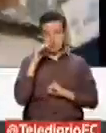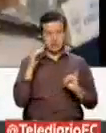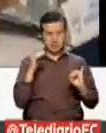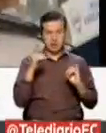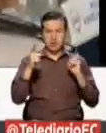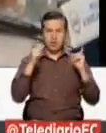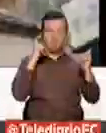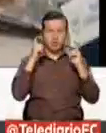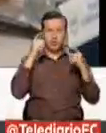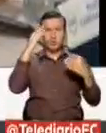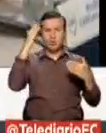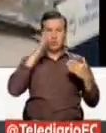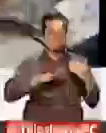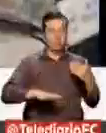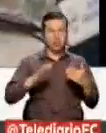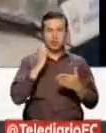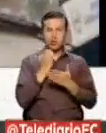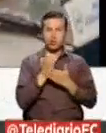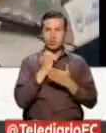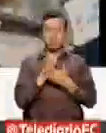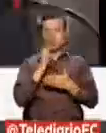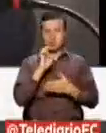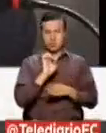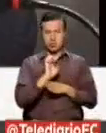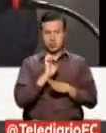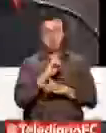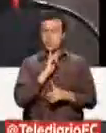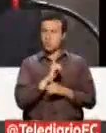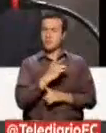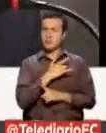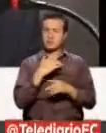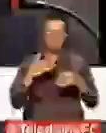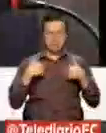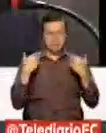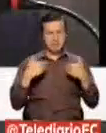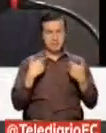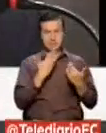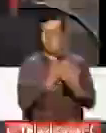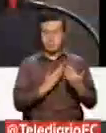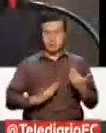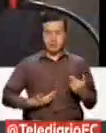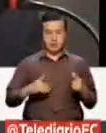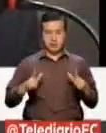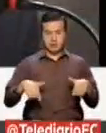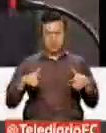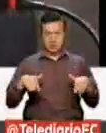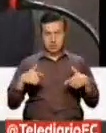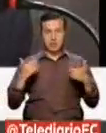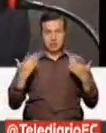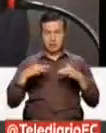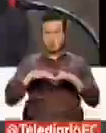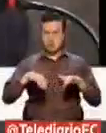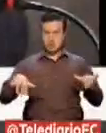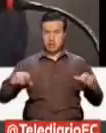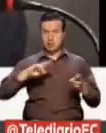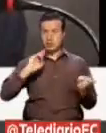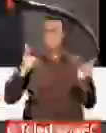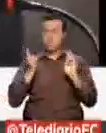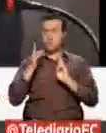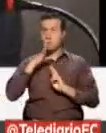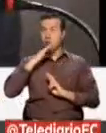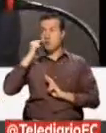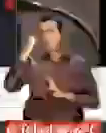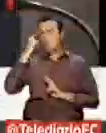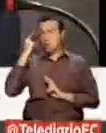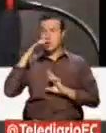los destinos políticos y económicos del Ecuador. Me alegro mucho que el presidente Moreno se esté alejando de las reformas que hizo Correa, que